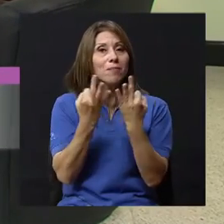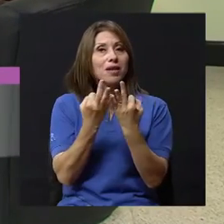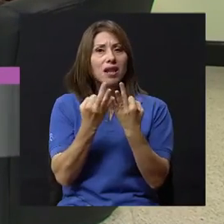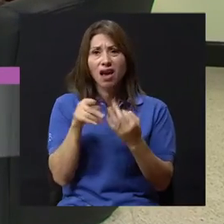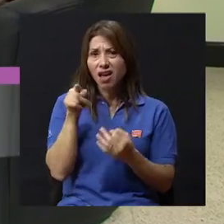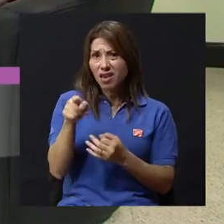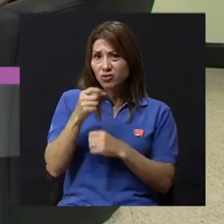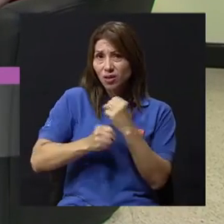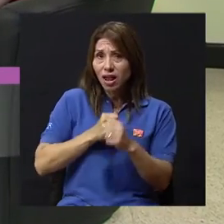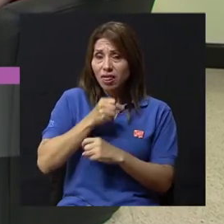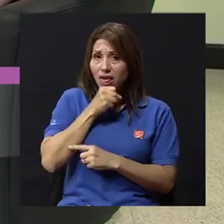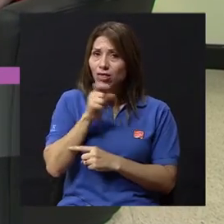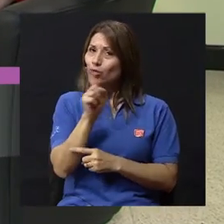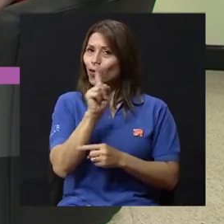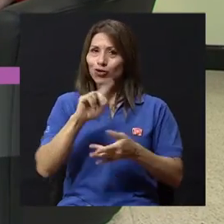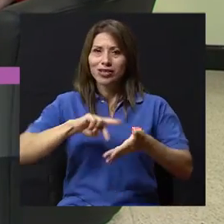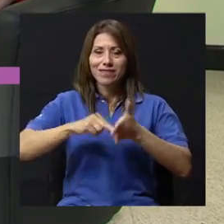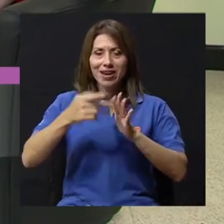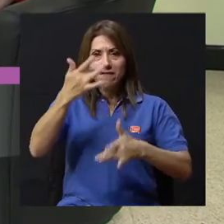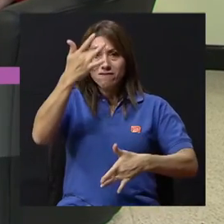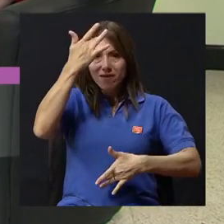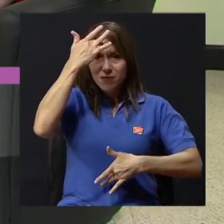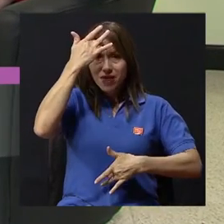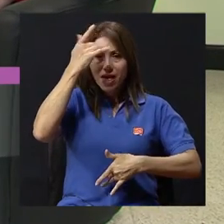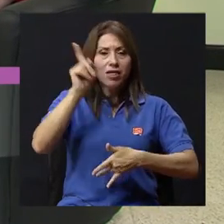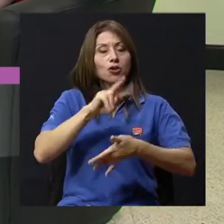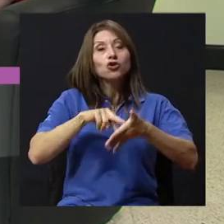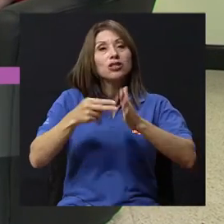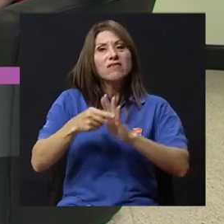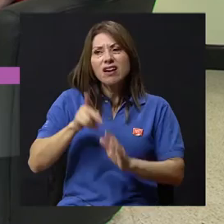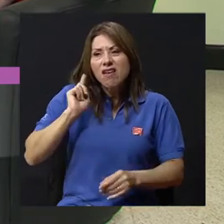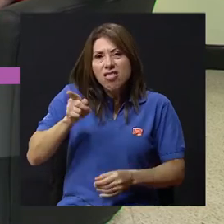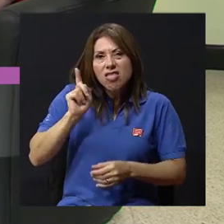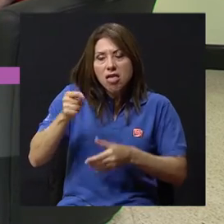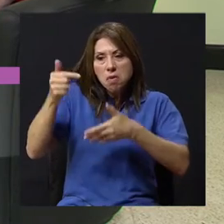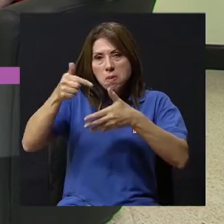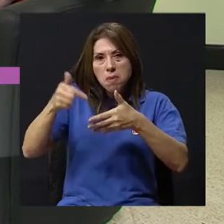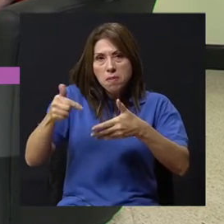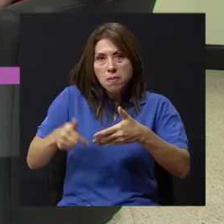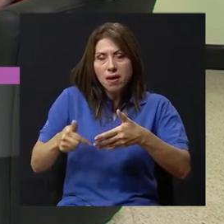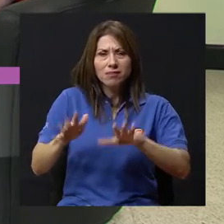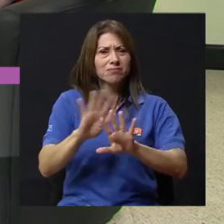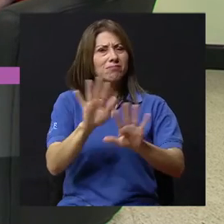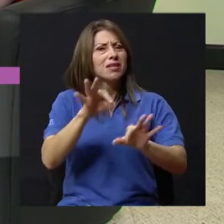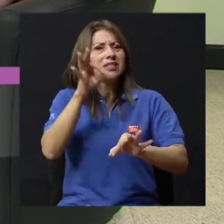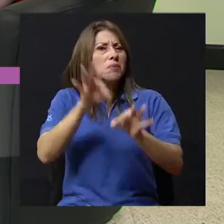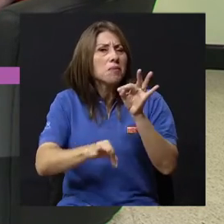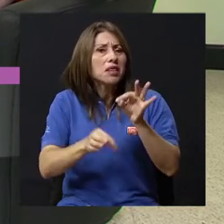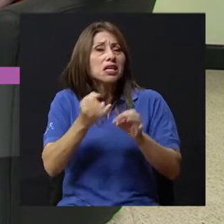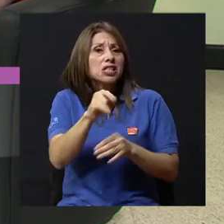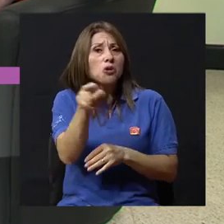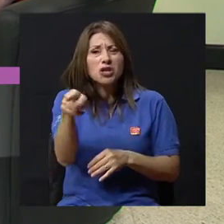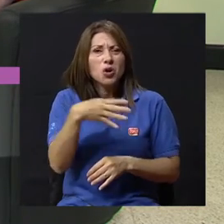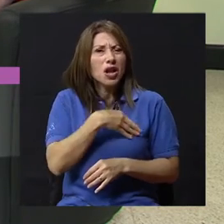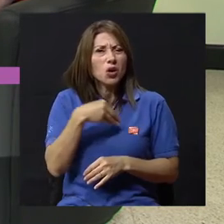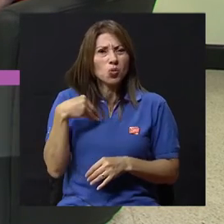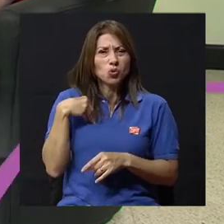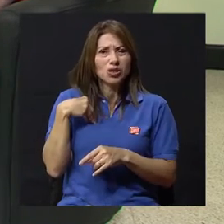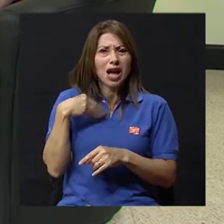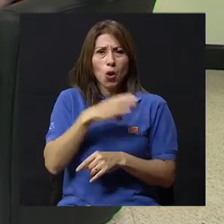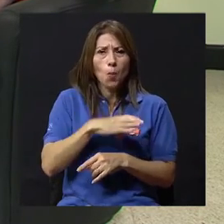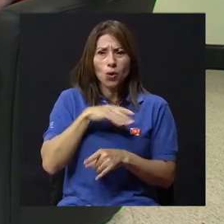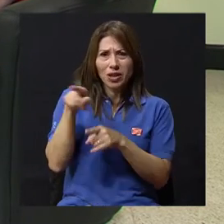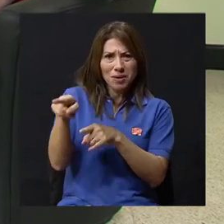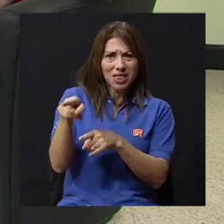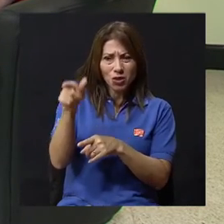algo para estarlo regañando. Simplemente, si no le gusta el comportamiento de él, no le reclame. Dígale,